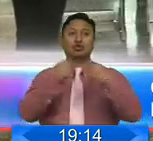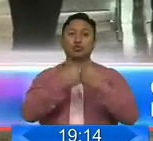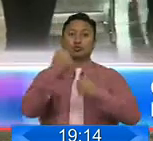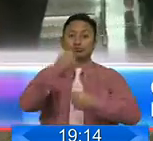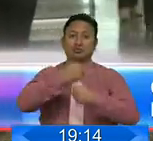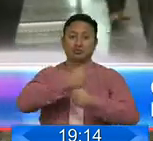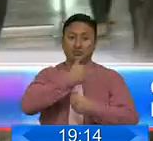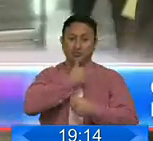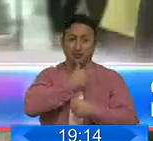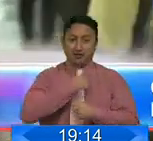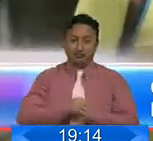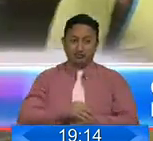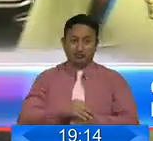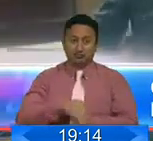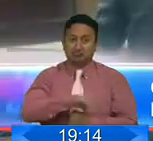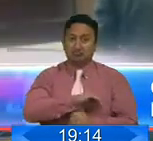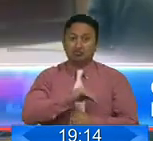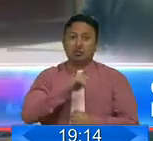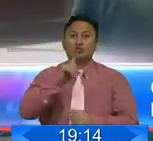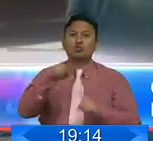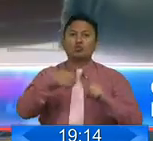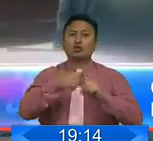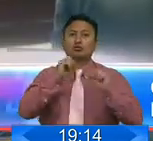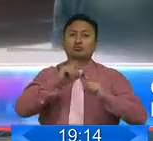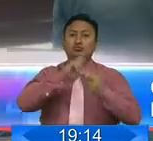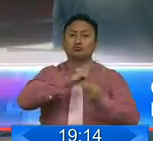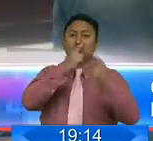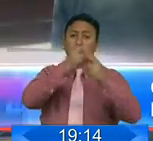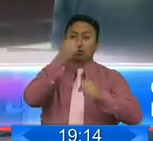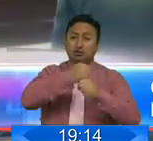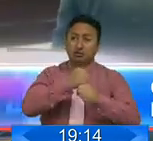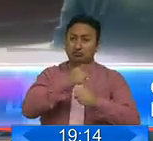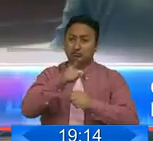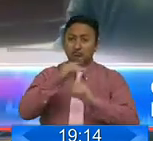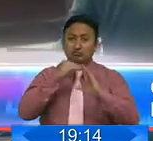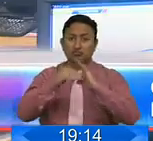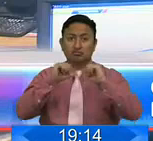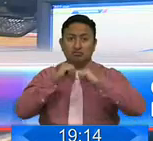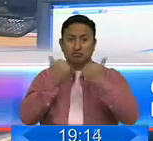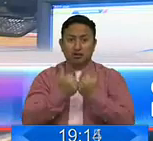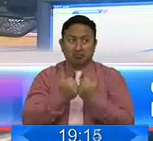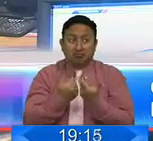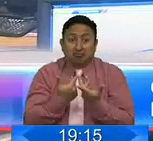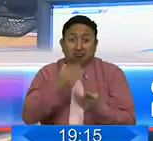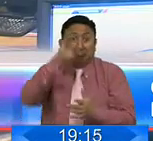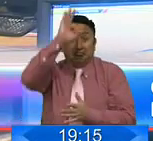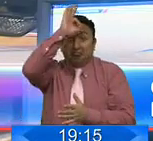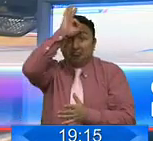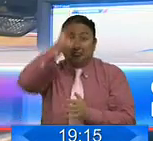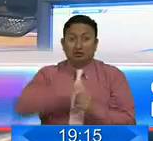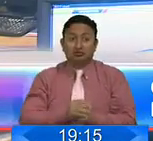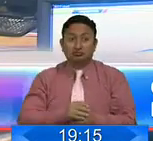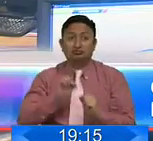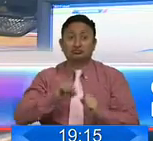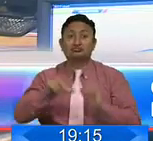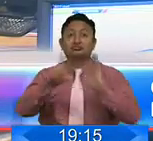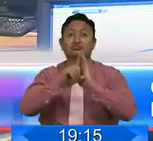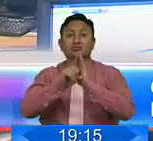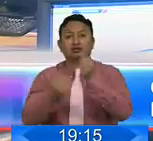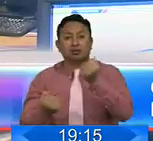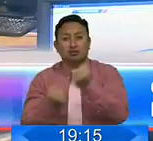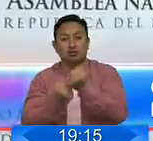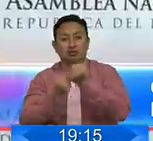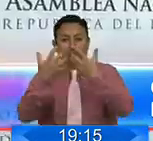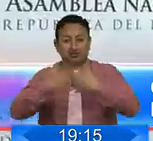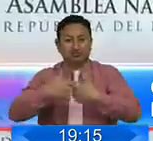privados. Dicen que desconocen la fecha para el envío de las reformas laborales a la Asamblea Nacional, que buscan ser incorporadas a la Ley de Fomento Productivo